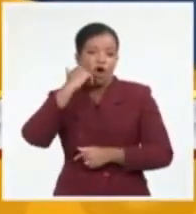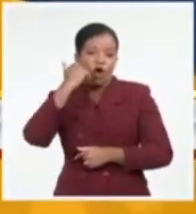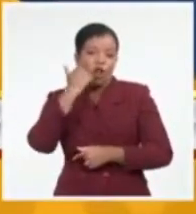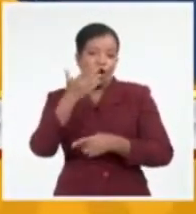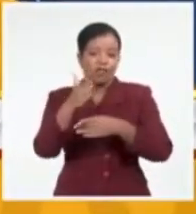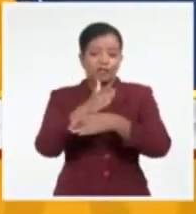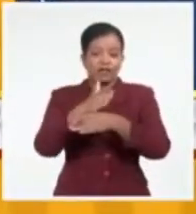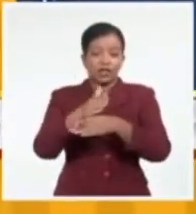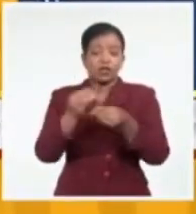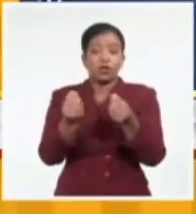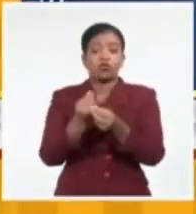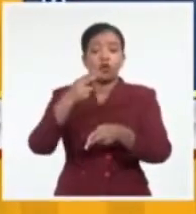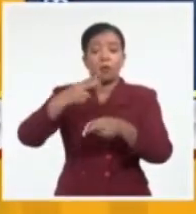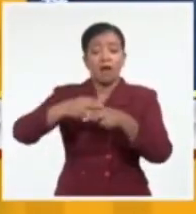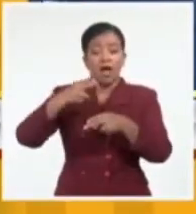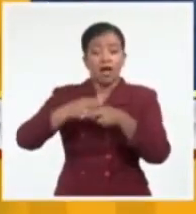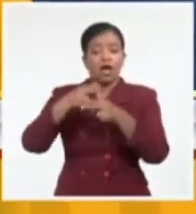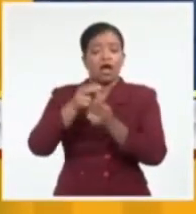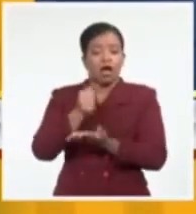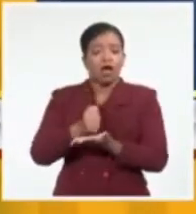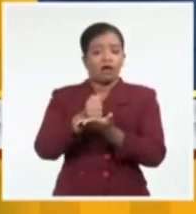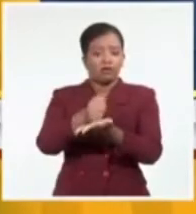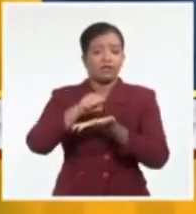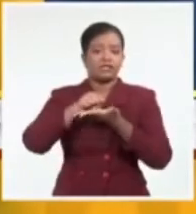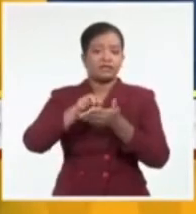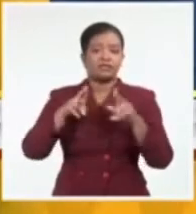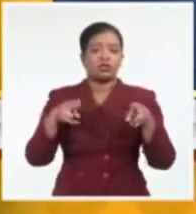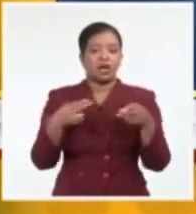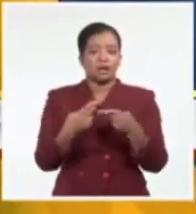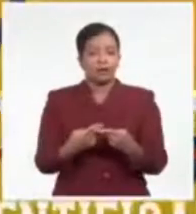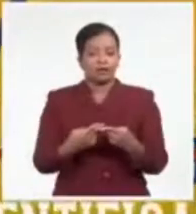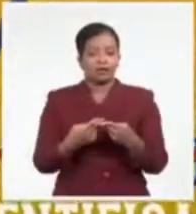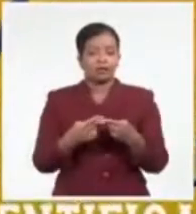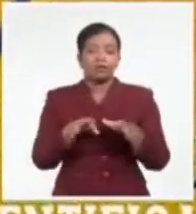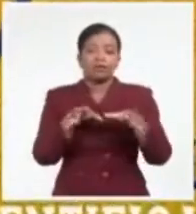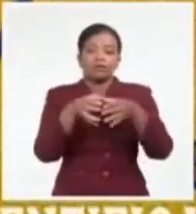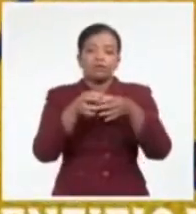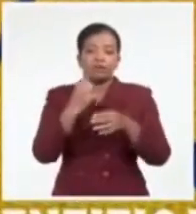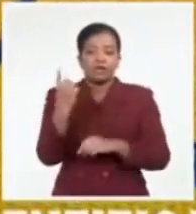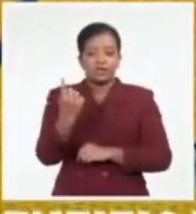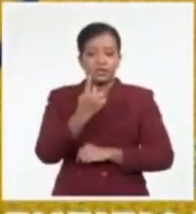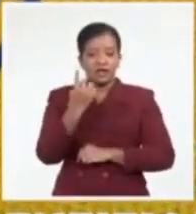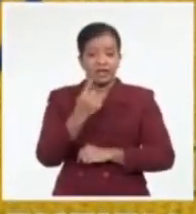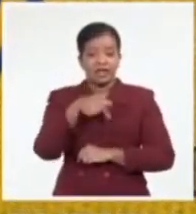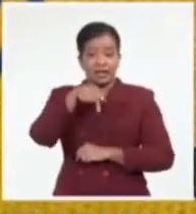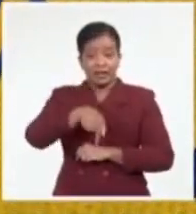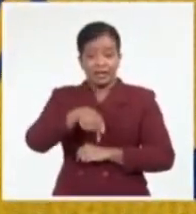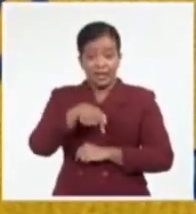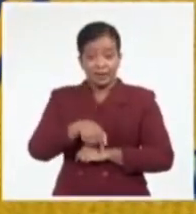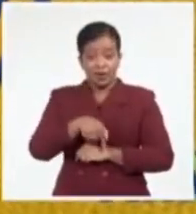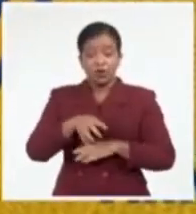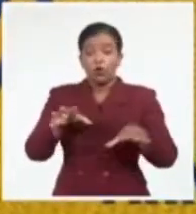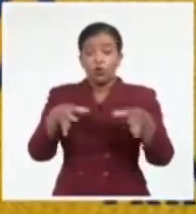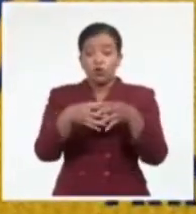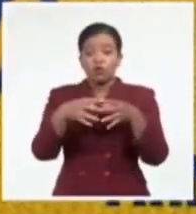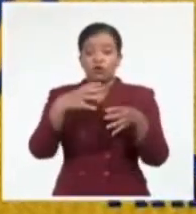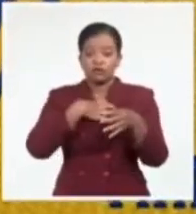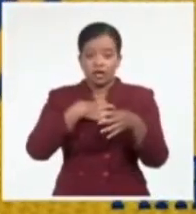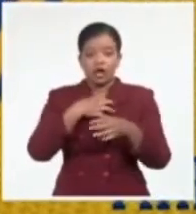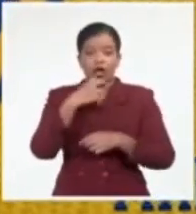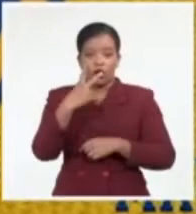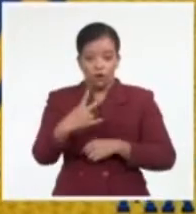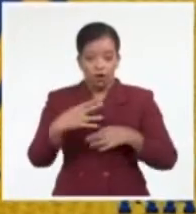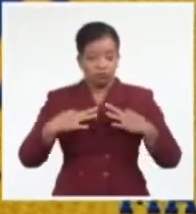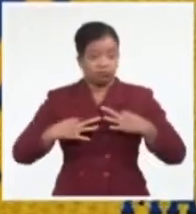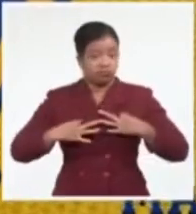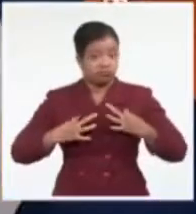marca Teammate, quien presta el servicio al evento y patrocina a los equipos nacionales. En esta ocasión, cada plantel dispondrá de dos equipaciones de